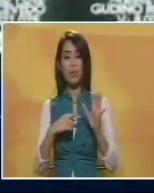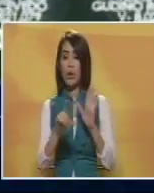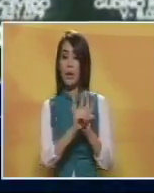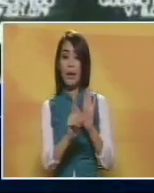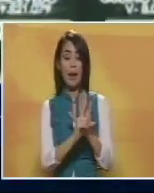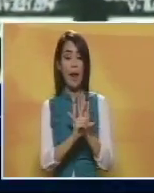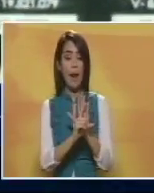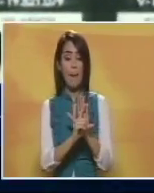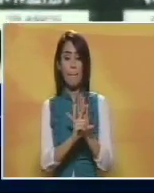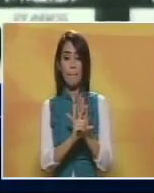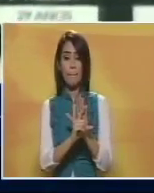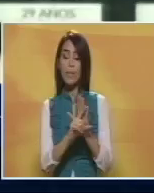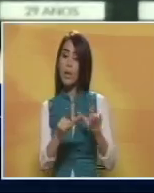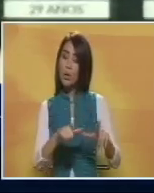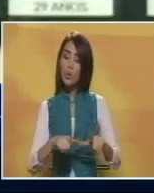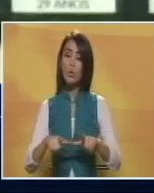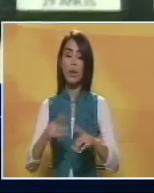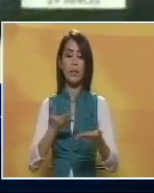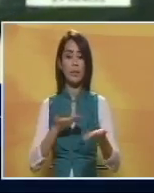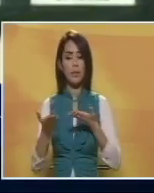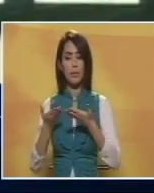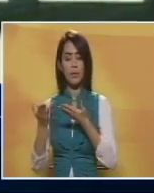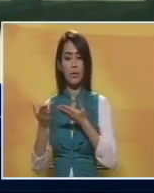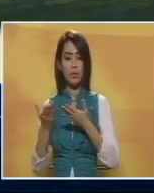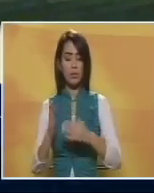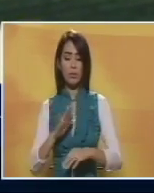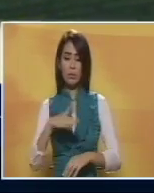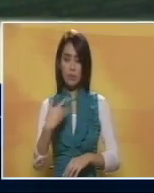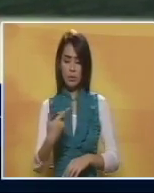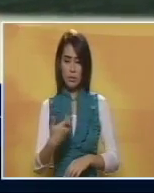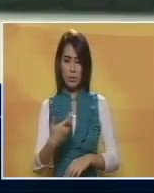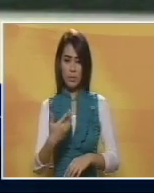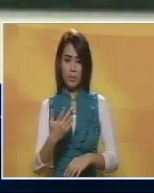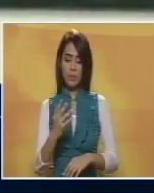ilegal en las estaciones de servicio y posteriormente se